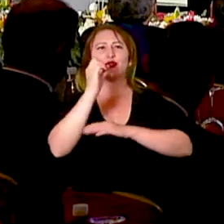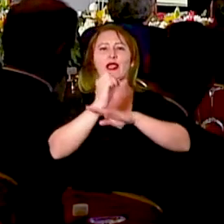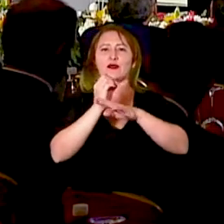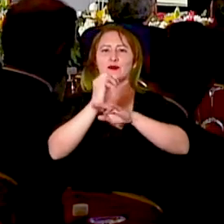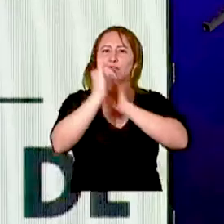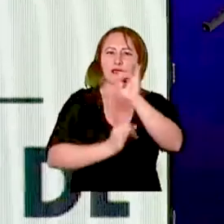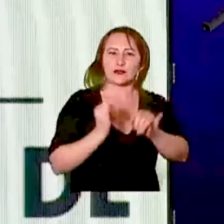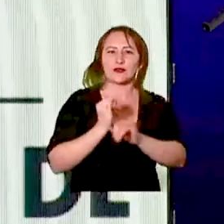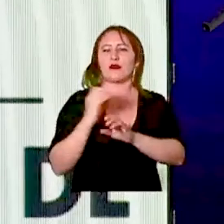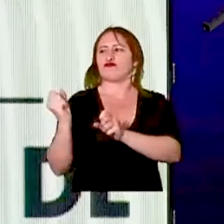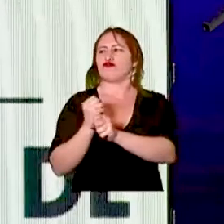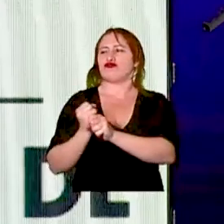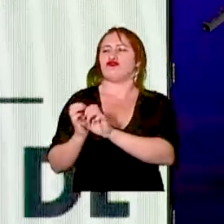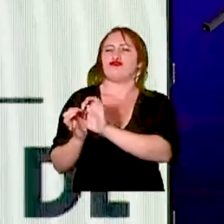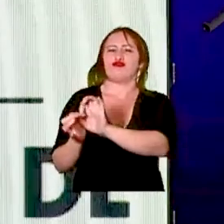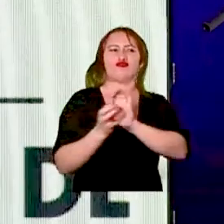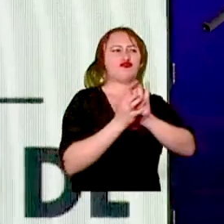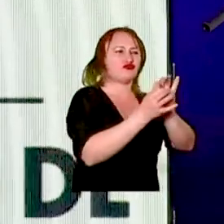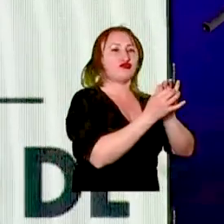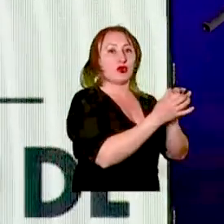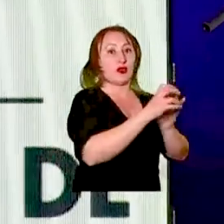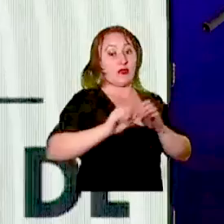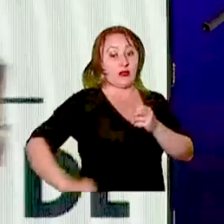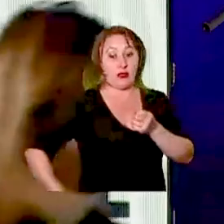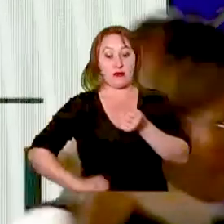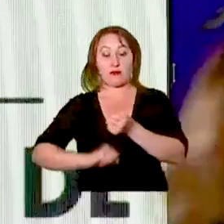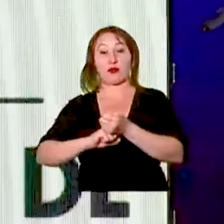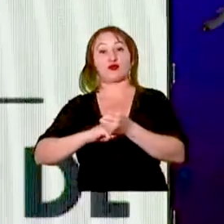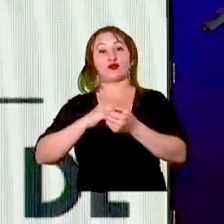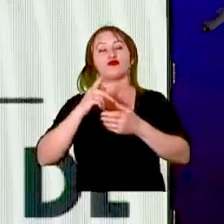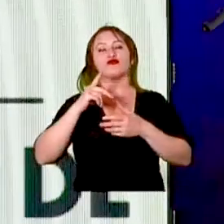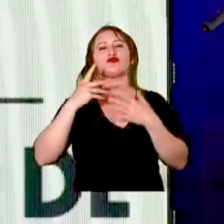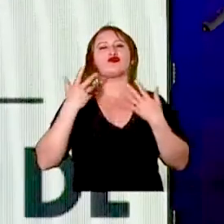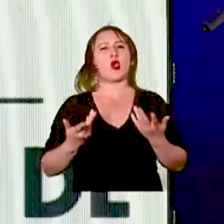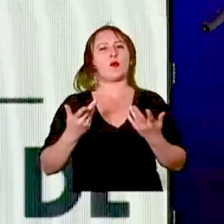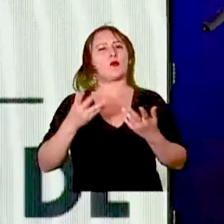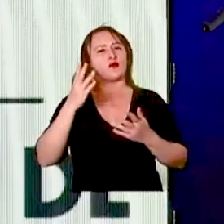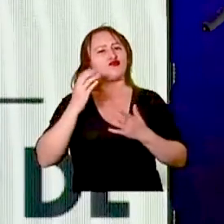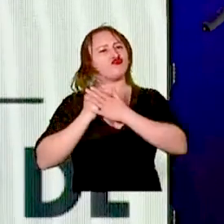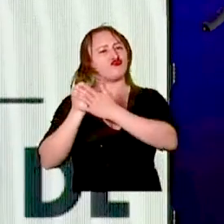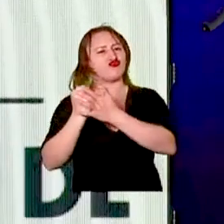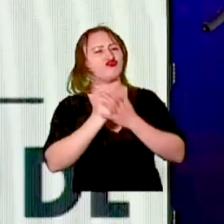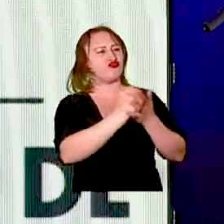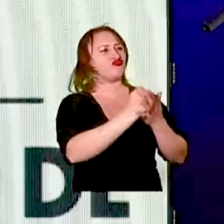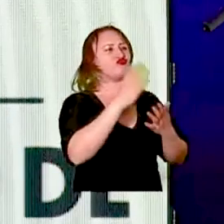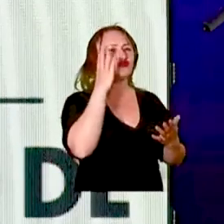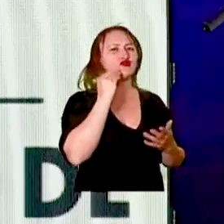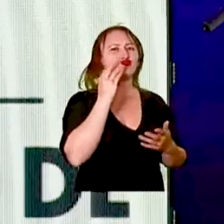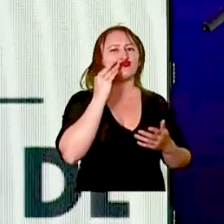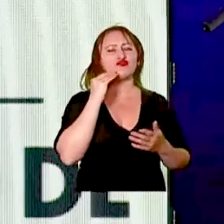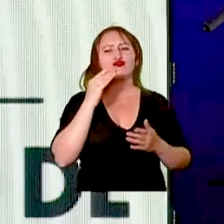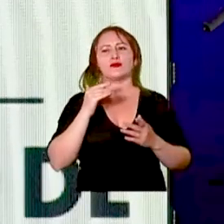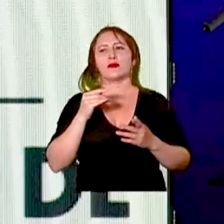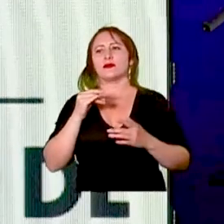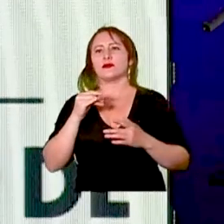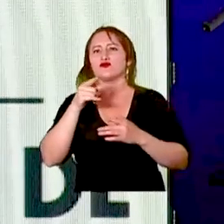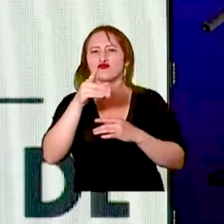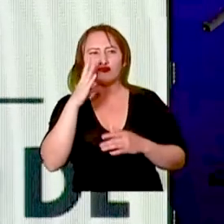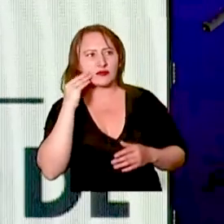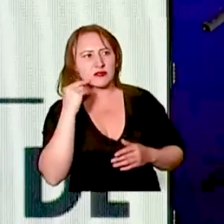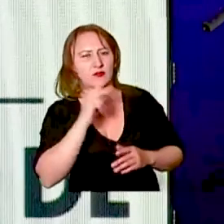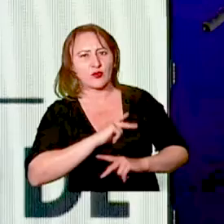de la mano y el apoyo que nos han dado con la cooperación en experiencias mutuas, con enseñanza de sus